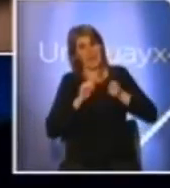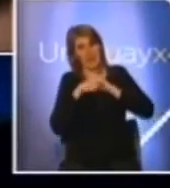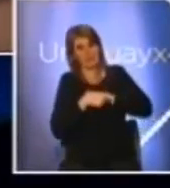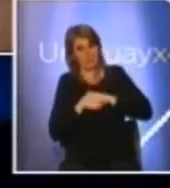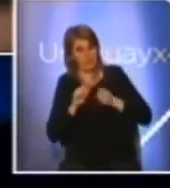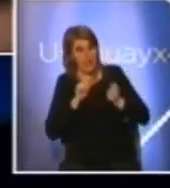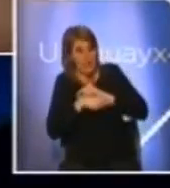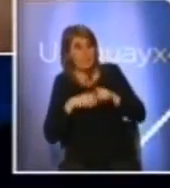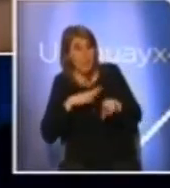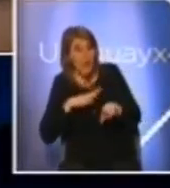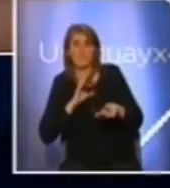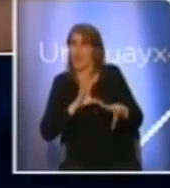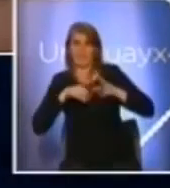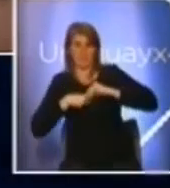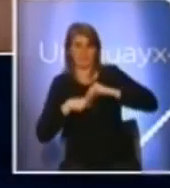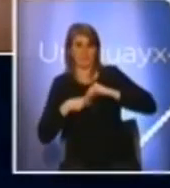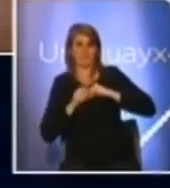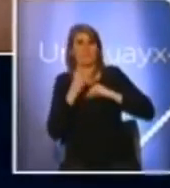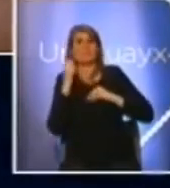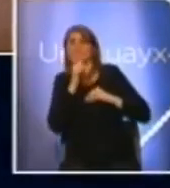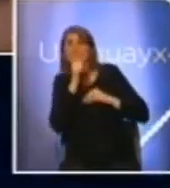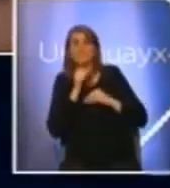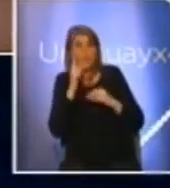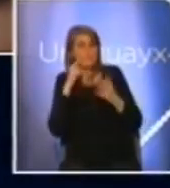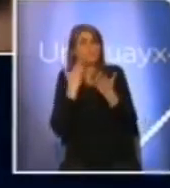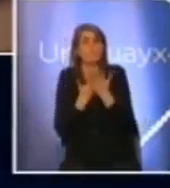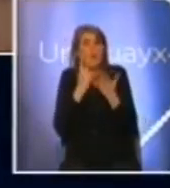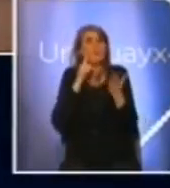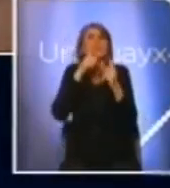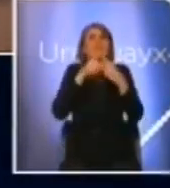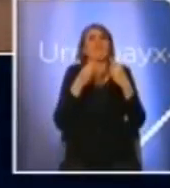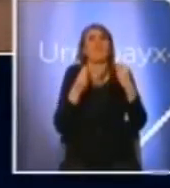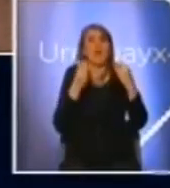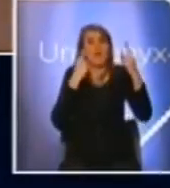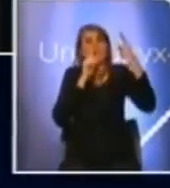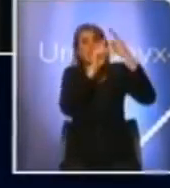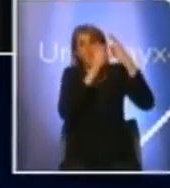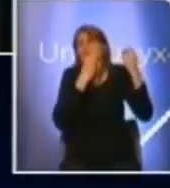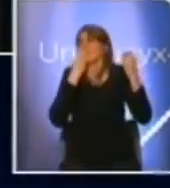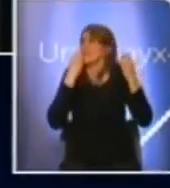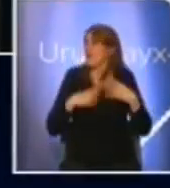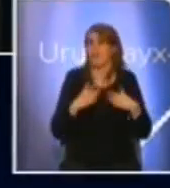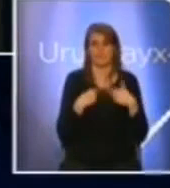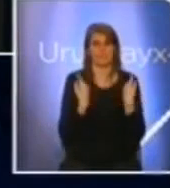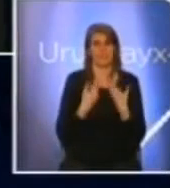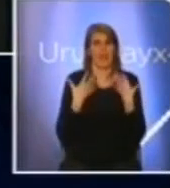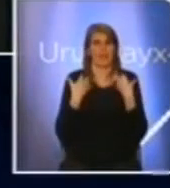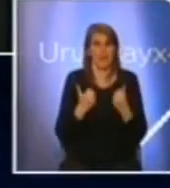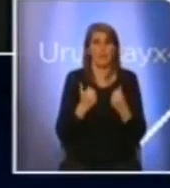brindar soluciones detrás de un propósito. Y el propósito debería ser el de crear bienestar y dignidad para la